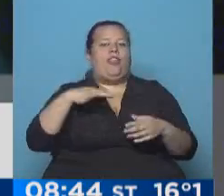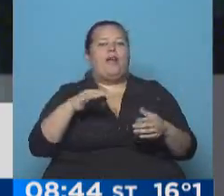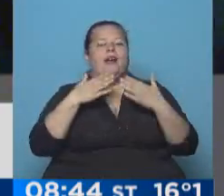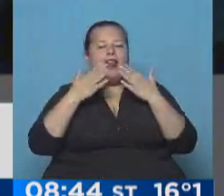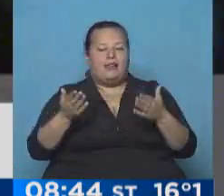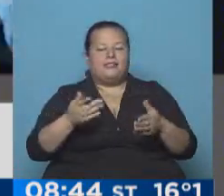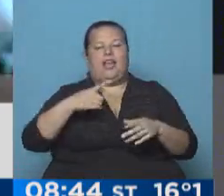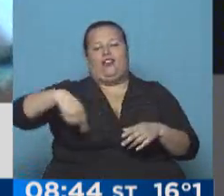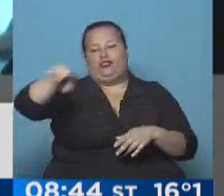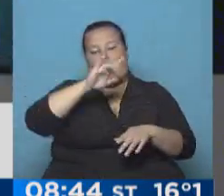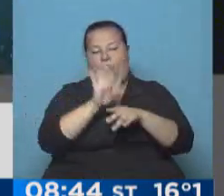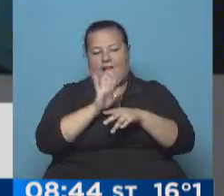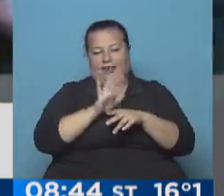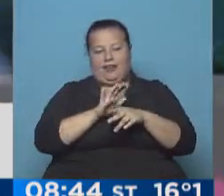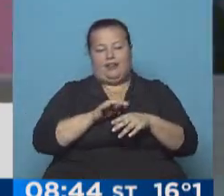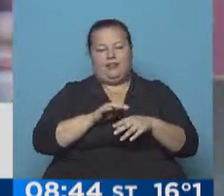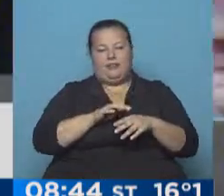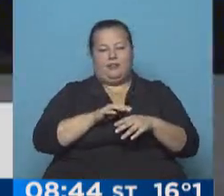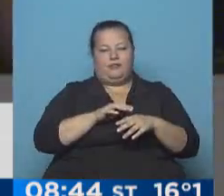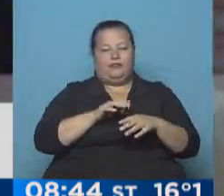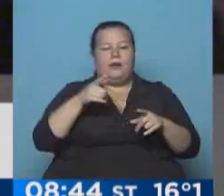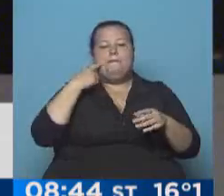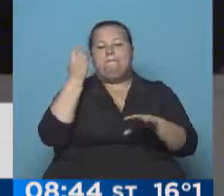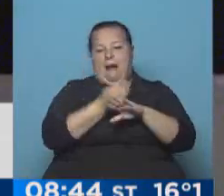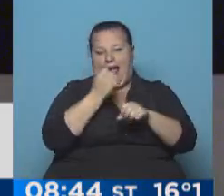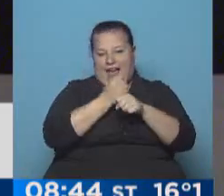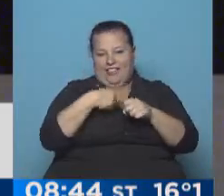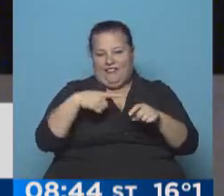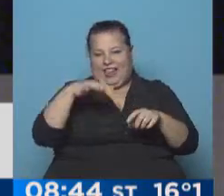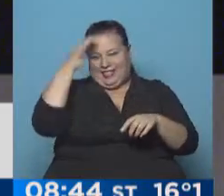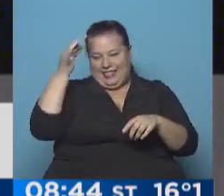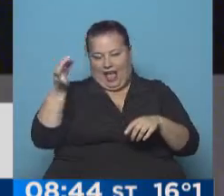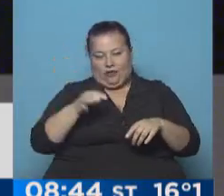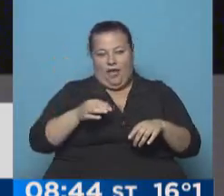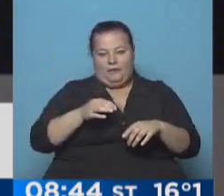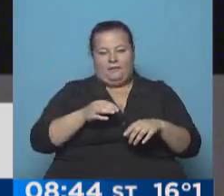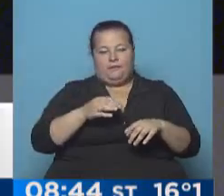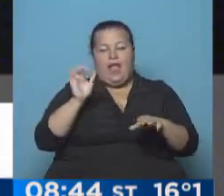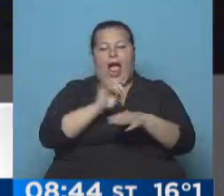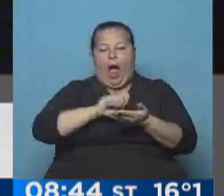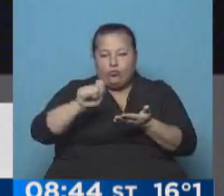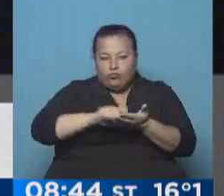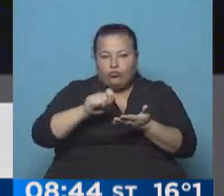agradecer a todos los actores que se prestan para interpretar las distintas obras autores